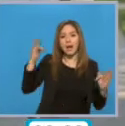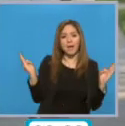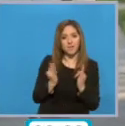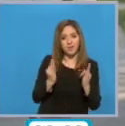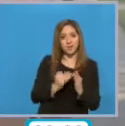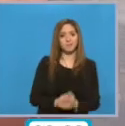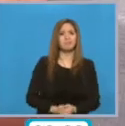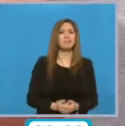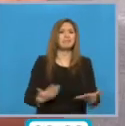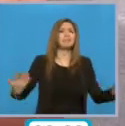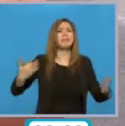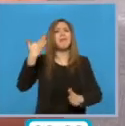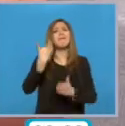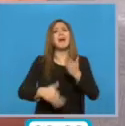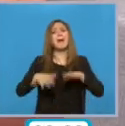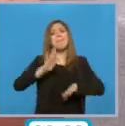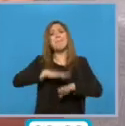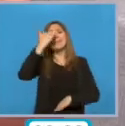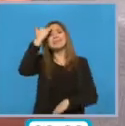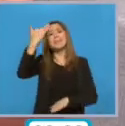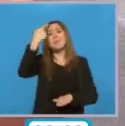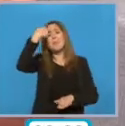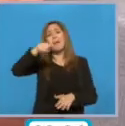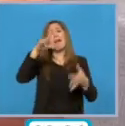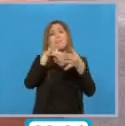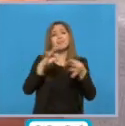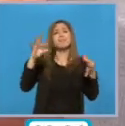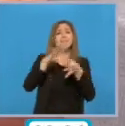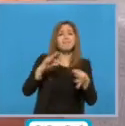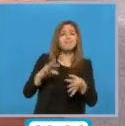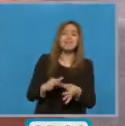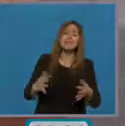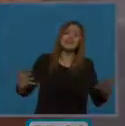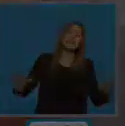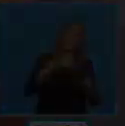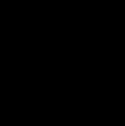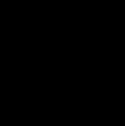quedamos con muchísimos consejos Sí. en el tintero. Muchísimas Sí. gracias.